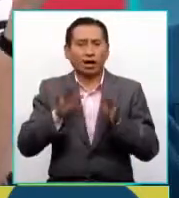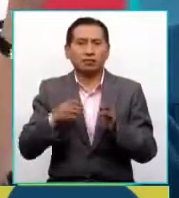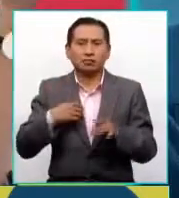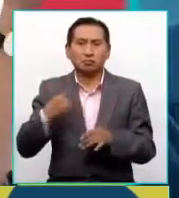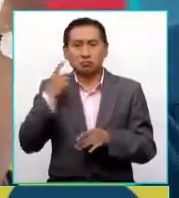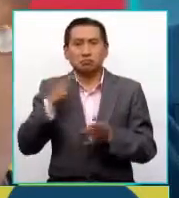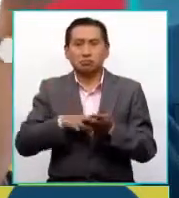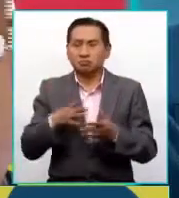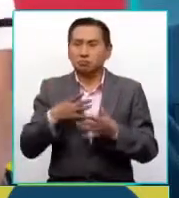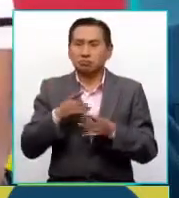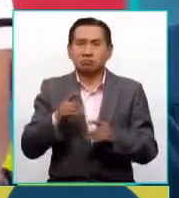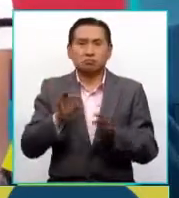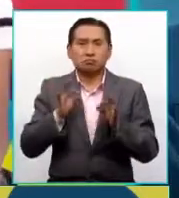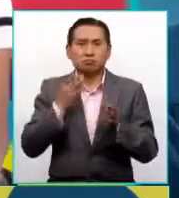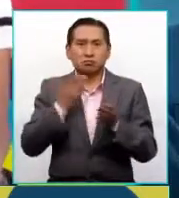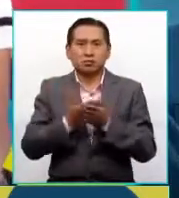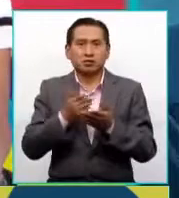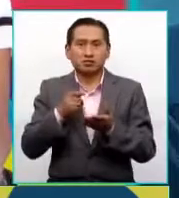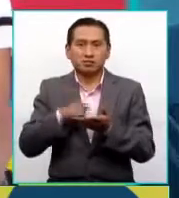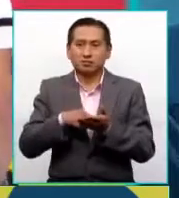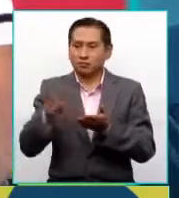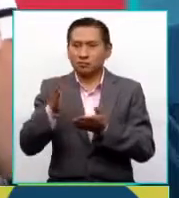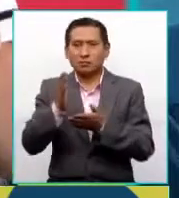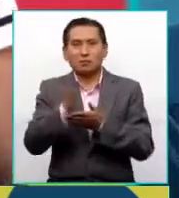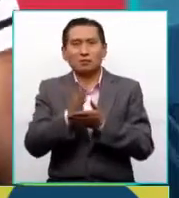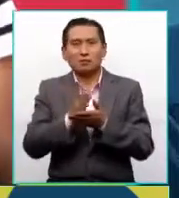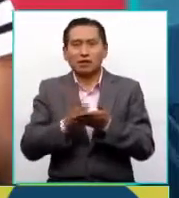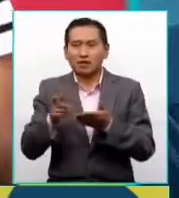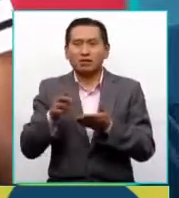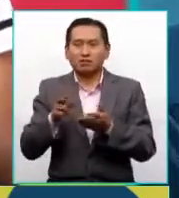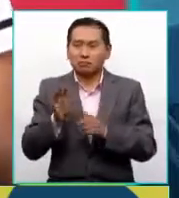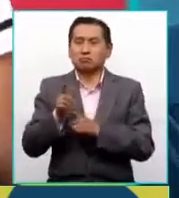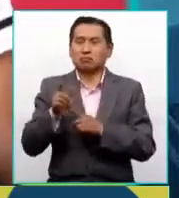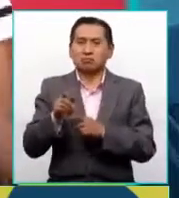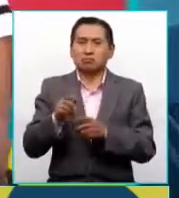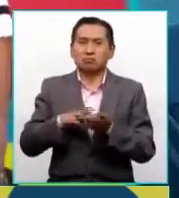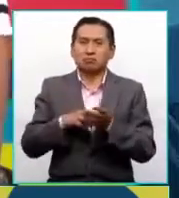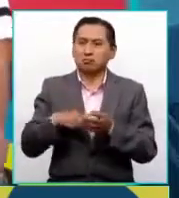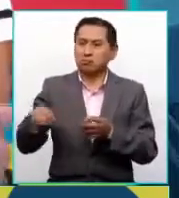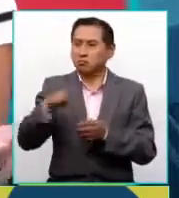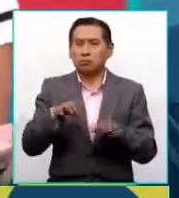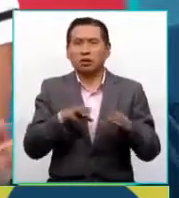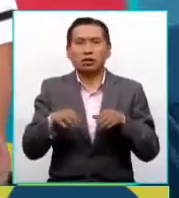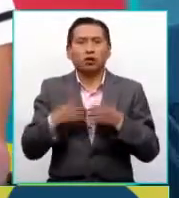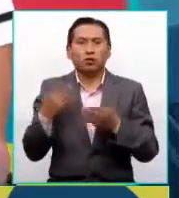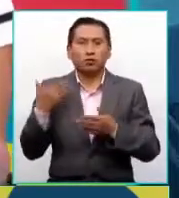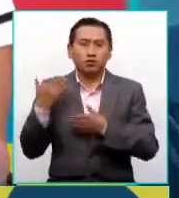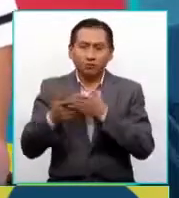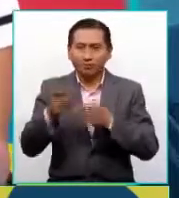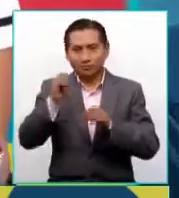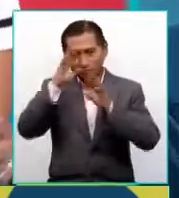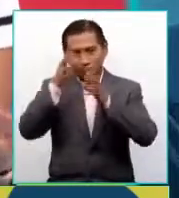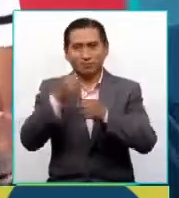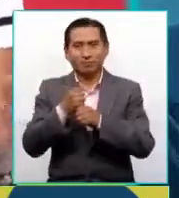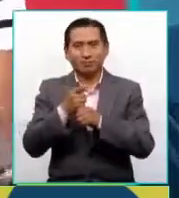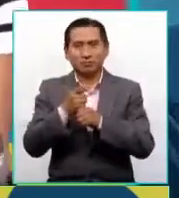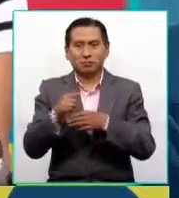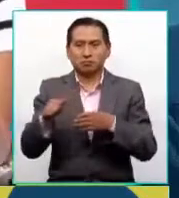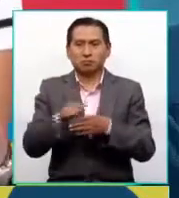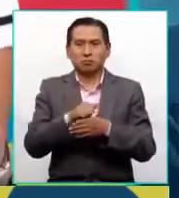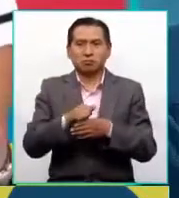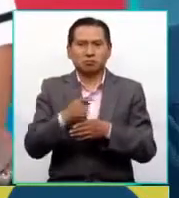parece interesantísima esa partecita, porque muestra en realidad cómo sucede el proceso de creación. El